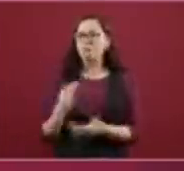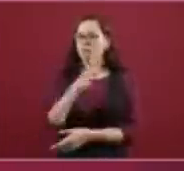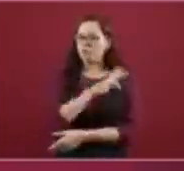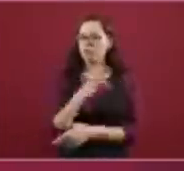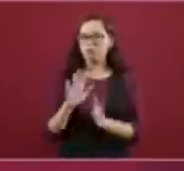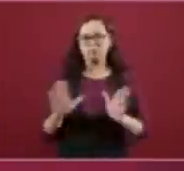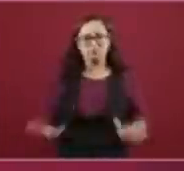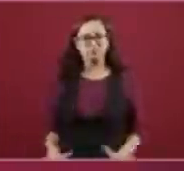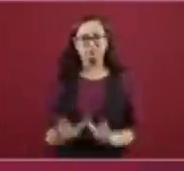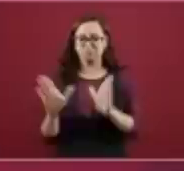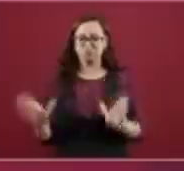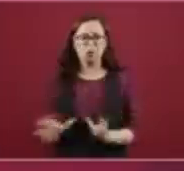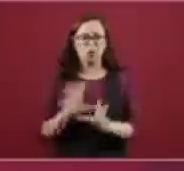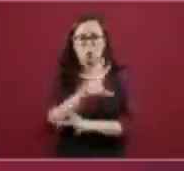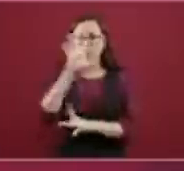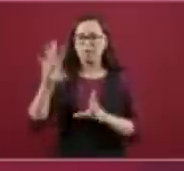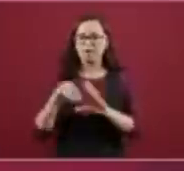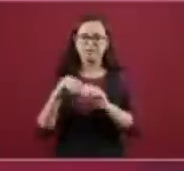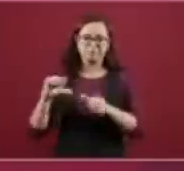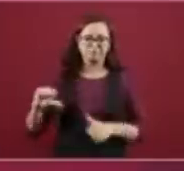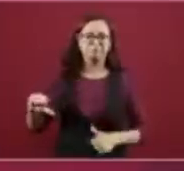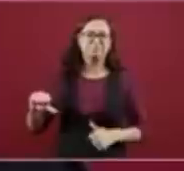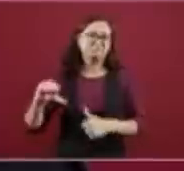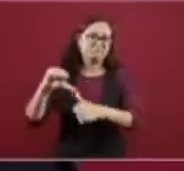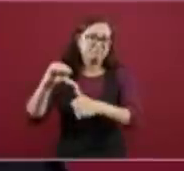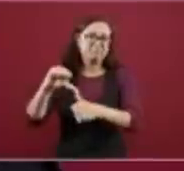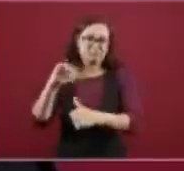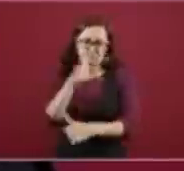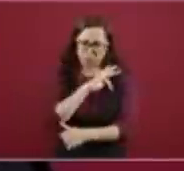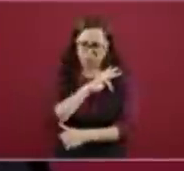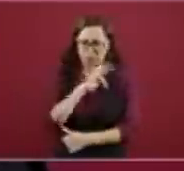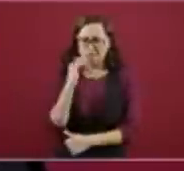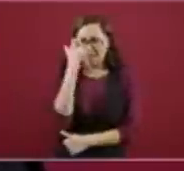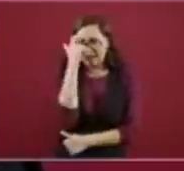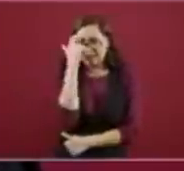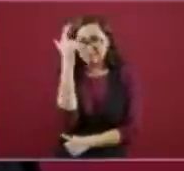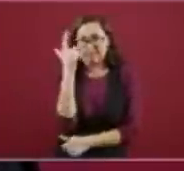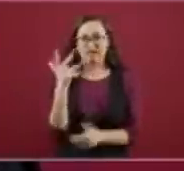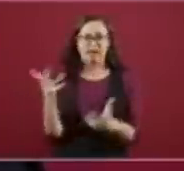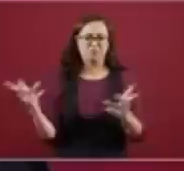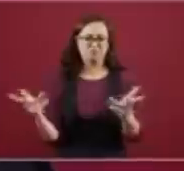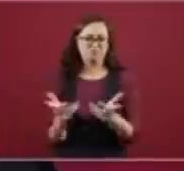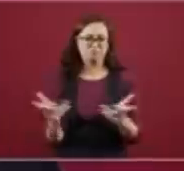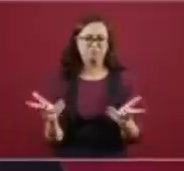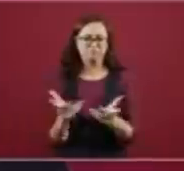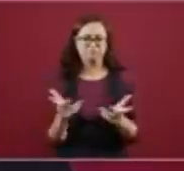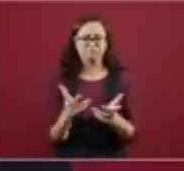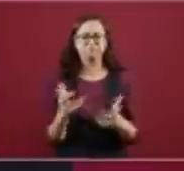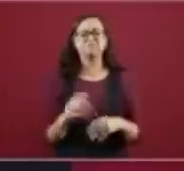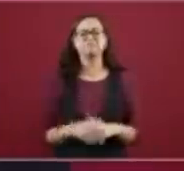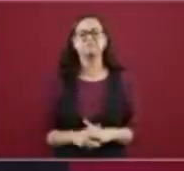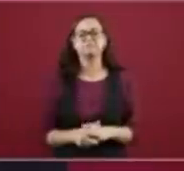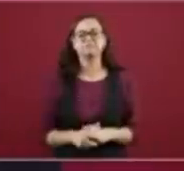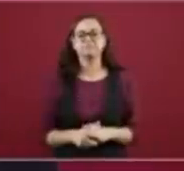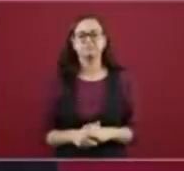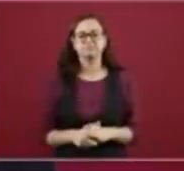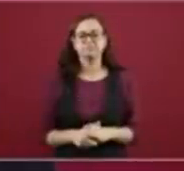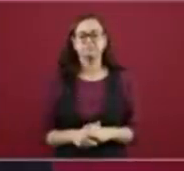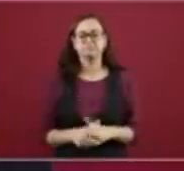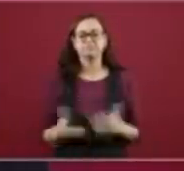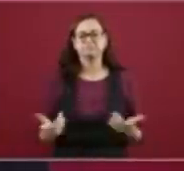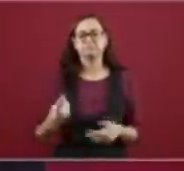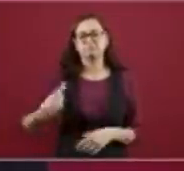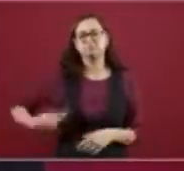todo Centroamérica, podría llevarse a cabo en todo Centroamérica. Entonces, estamos